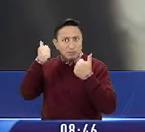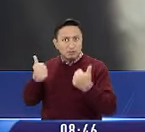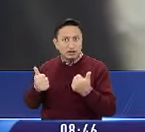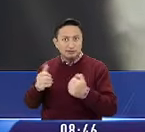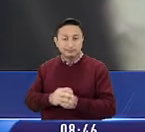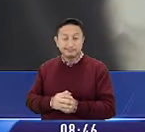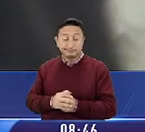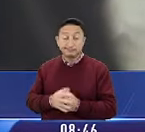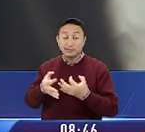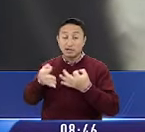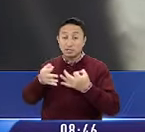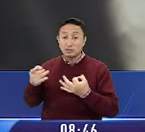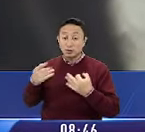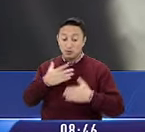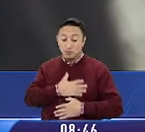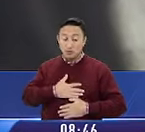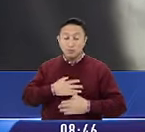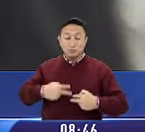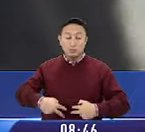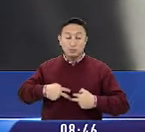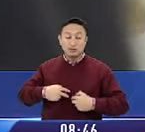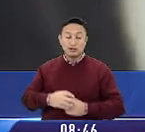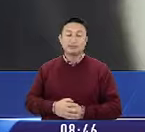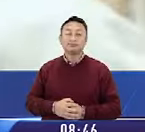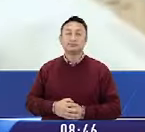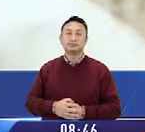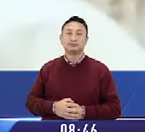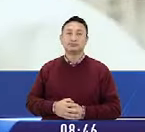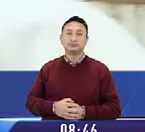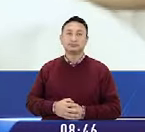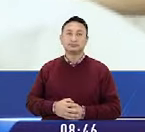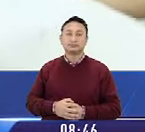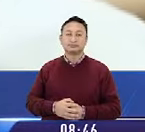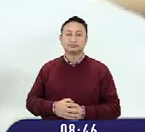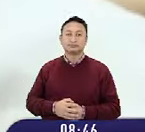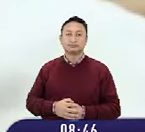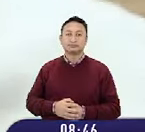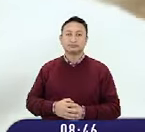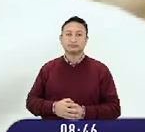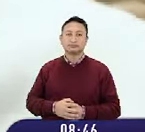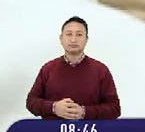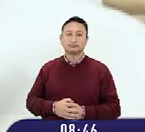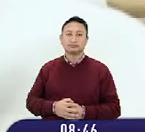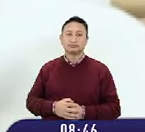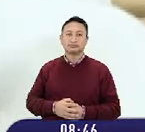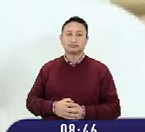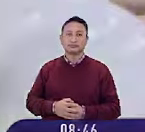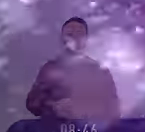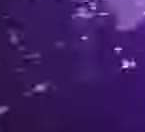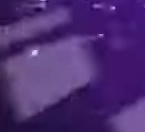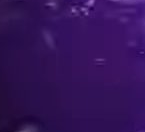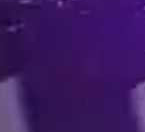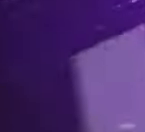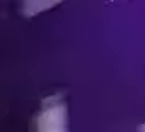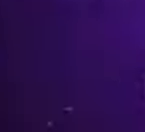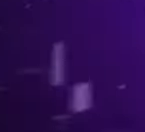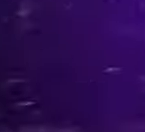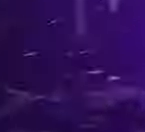para garantizar su bienestar y el de su entorno. Informó Solange Mateu.